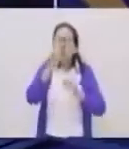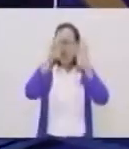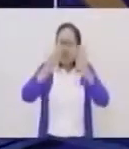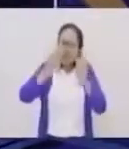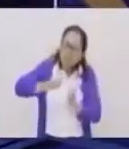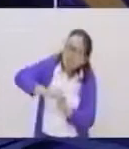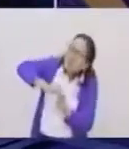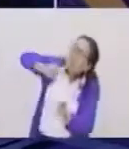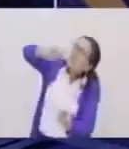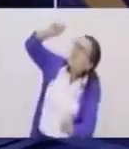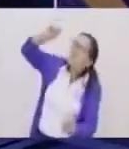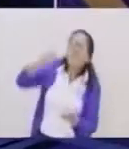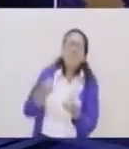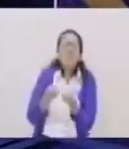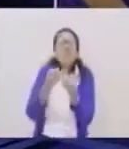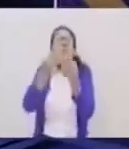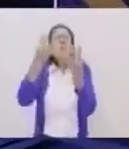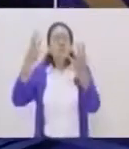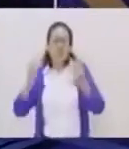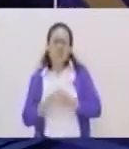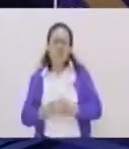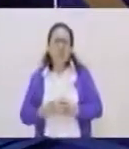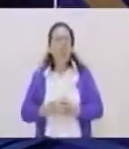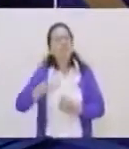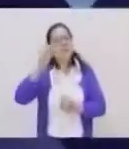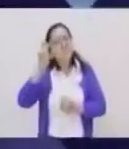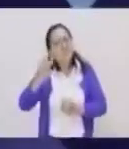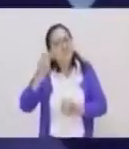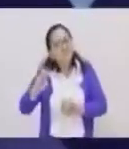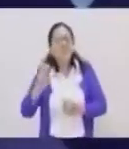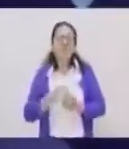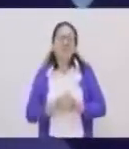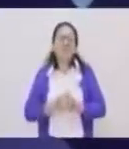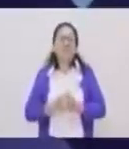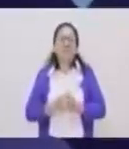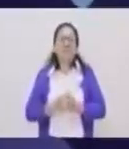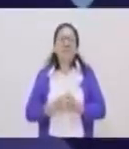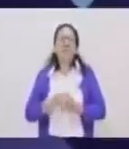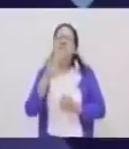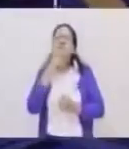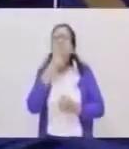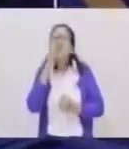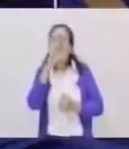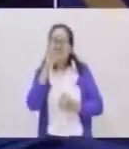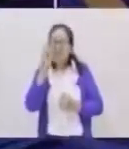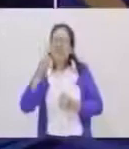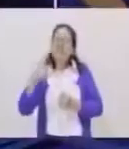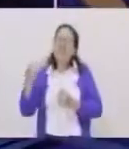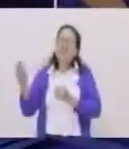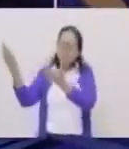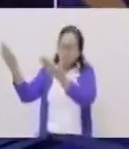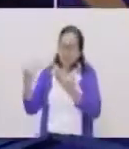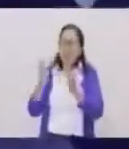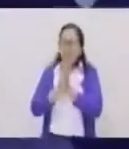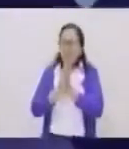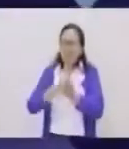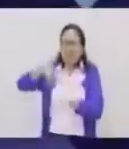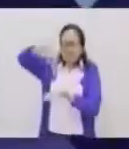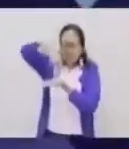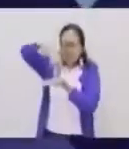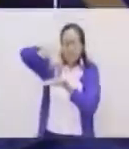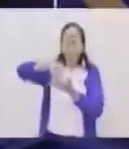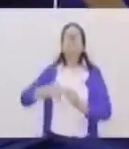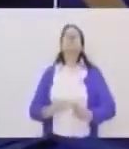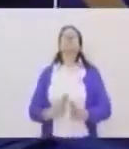realizar la medida de la altura de una persona. Para ello vamos a necesitar la colaboración de